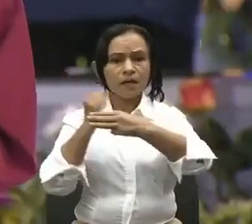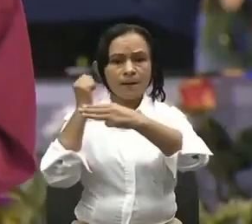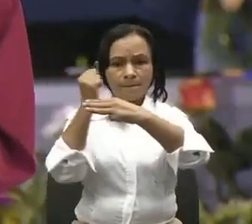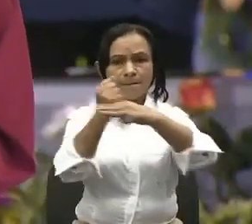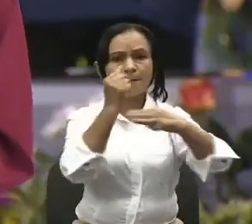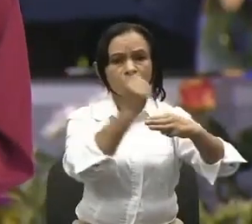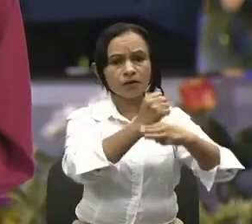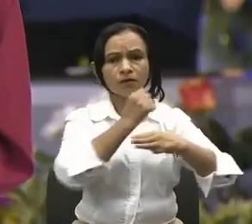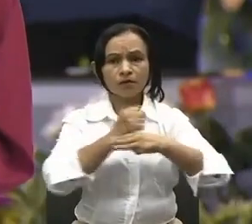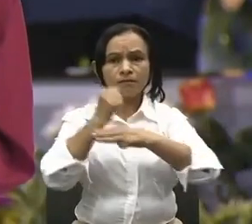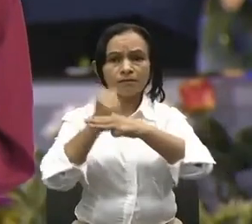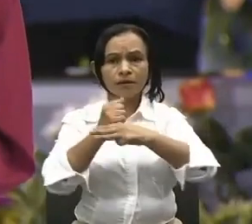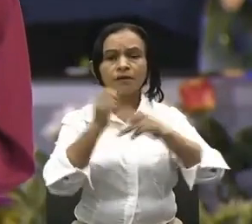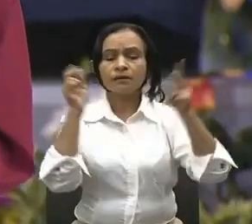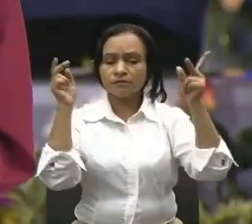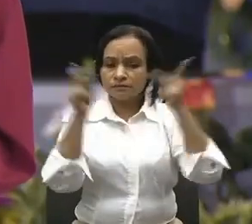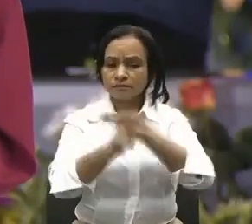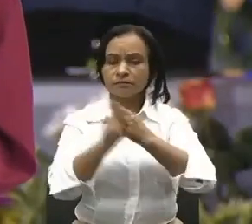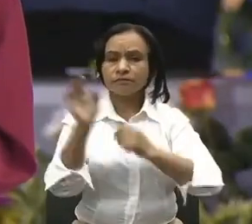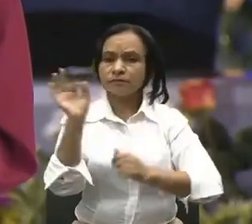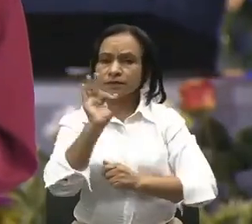de forma brutal.